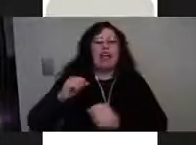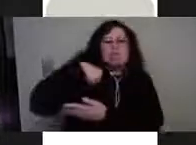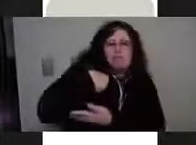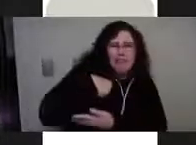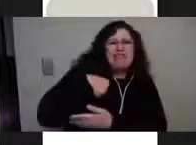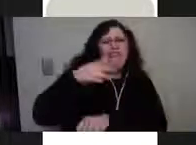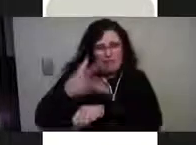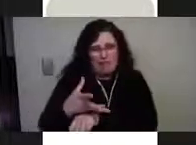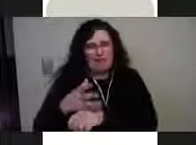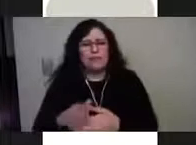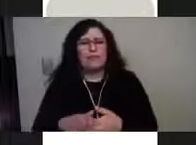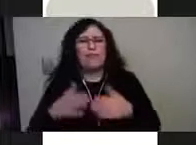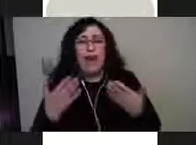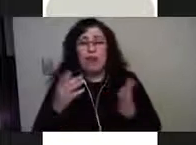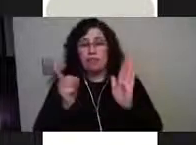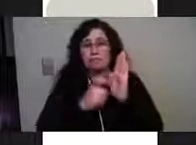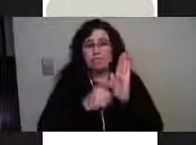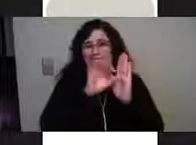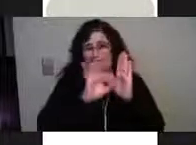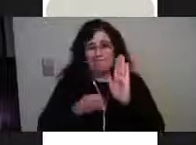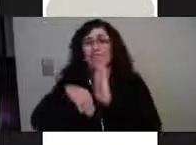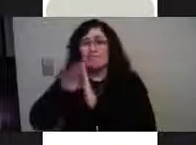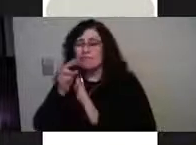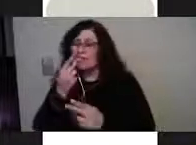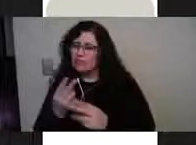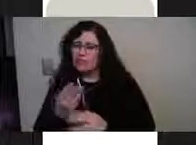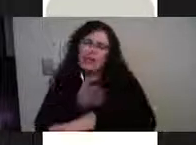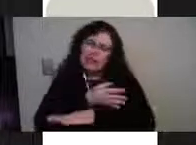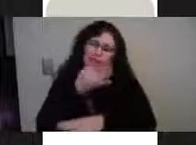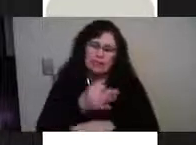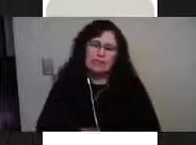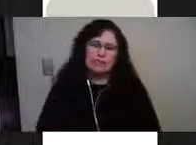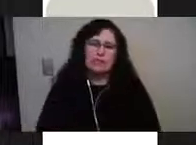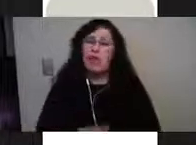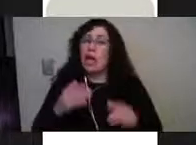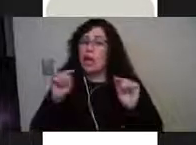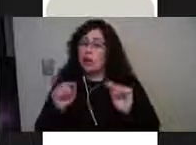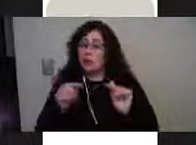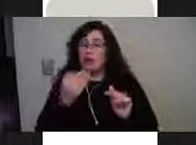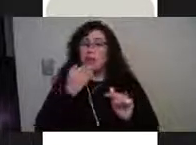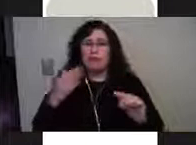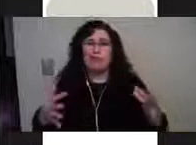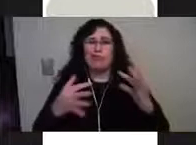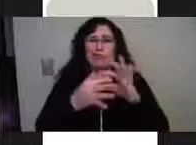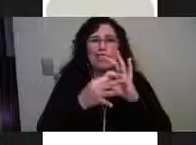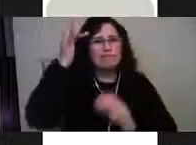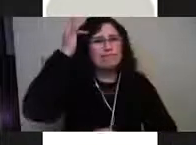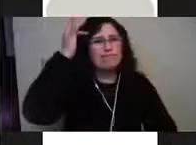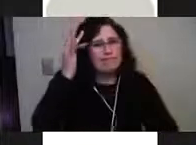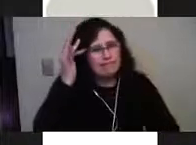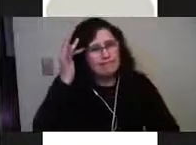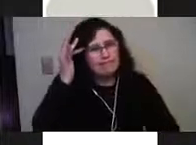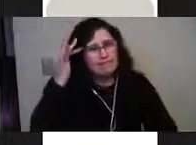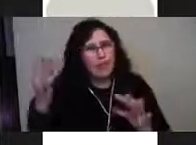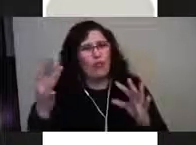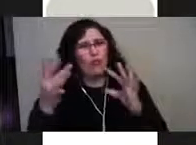mayor frecuencia, ¿ya? Y es la que comúnmente se asocia más a discapacidad intelectual, ¿ya? Porque